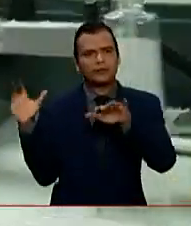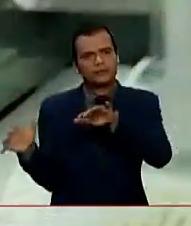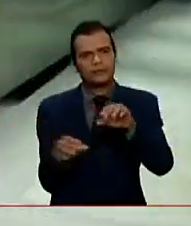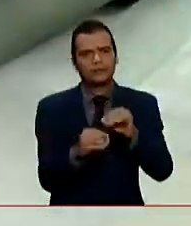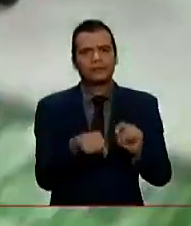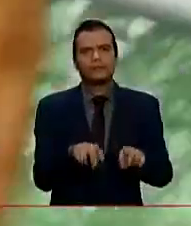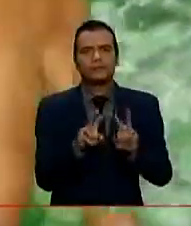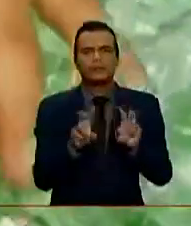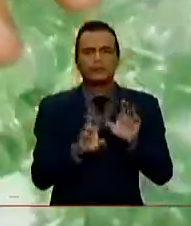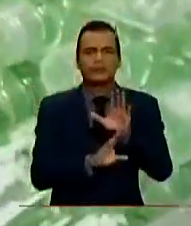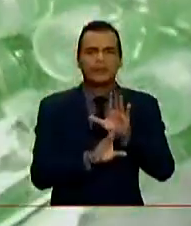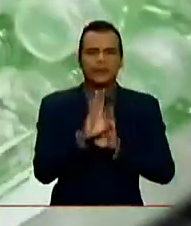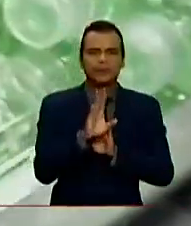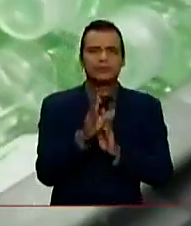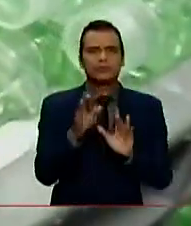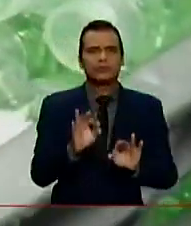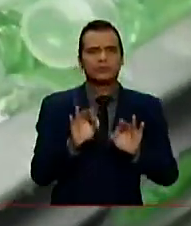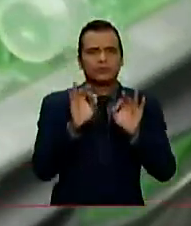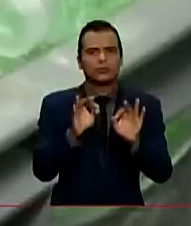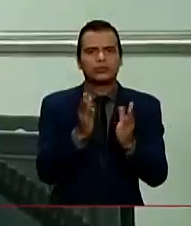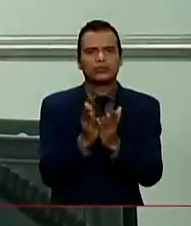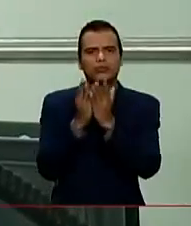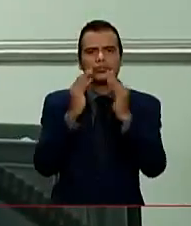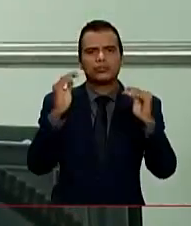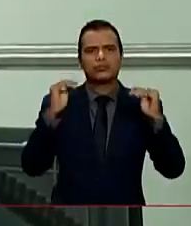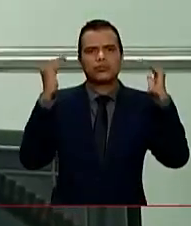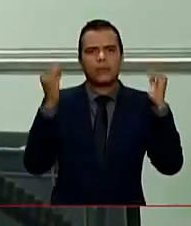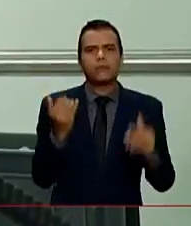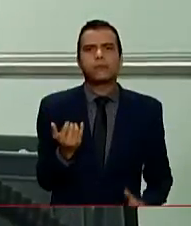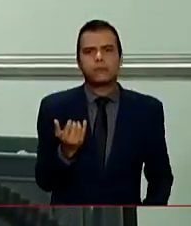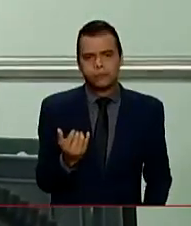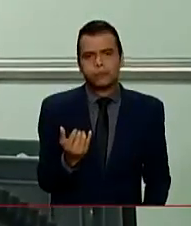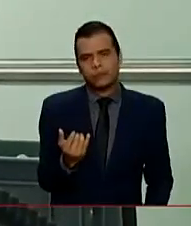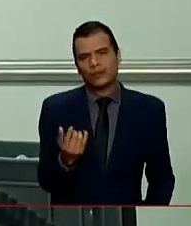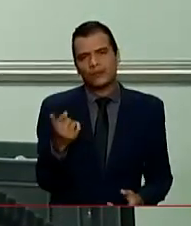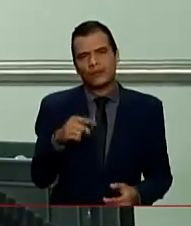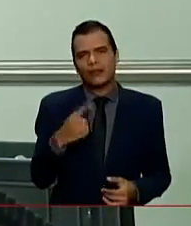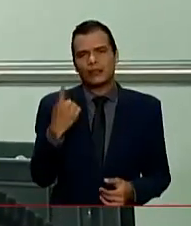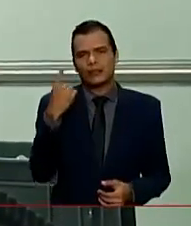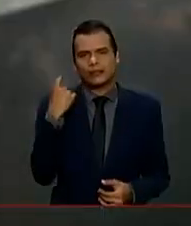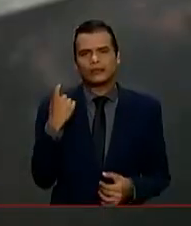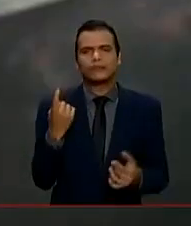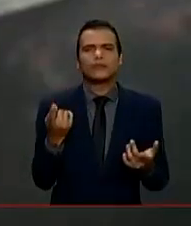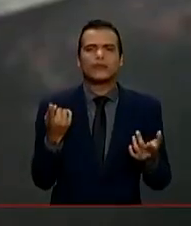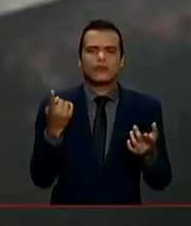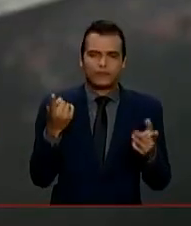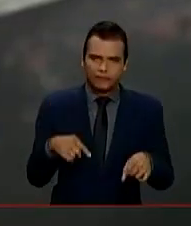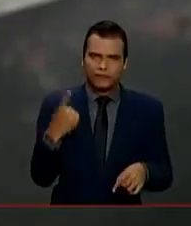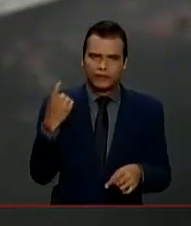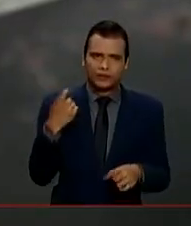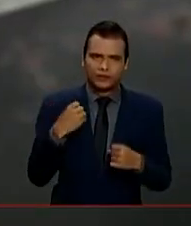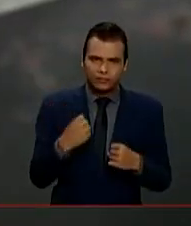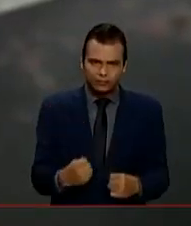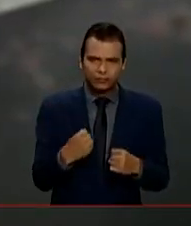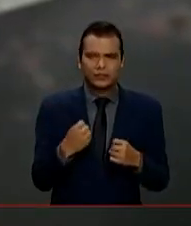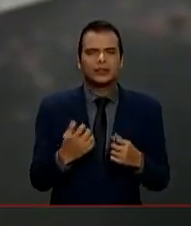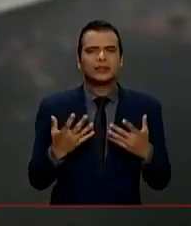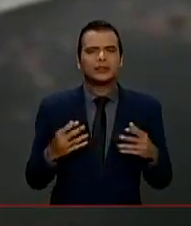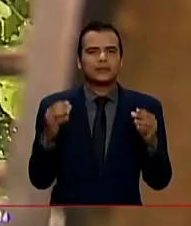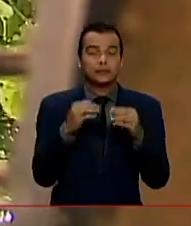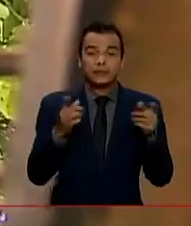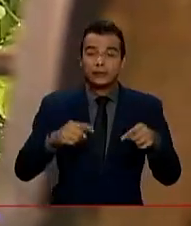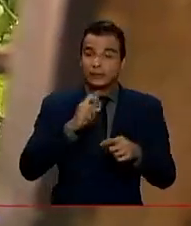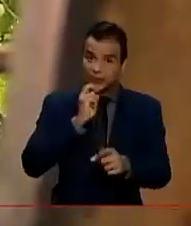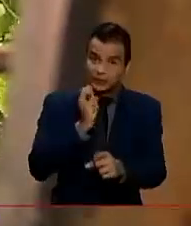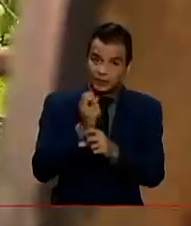de calidad y cobertura de la educación superior, principalmente en la ciudad, en Cali. Y un desafío